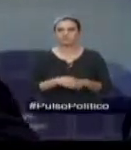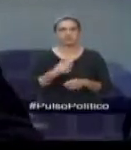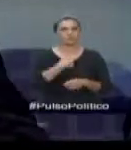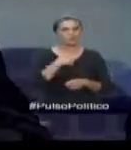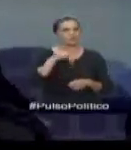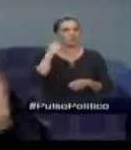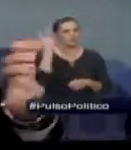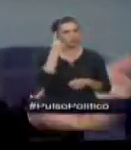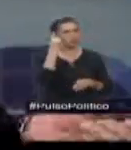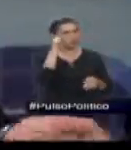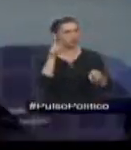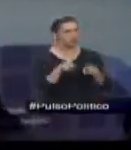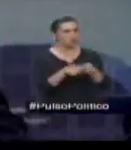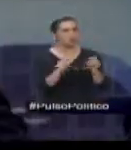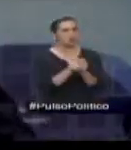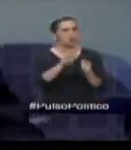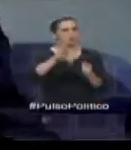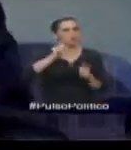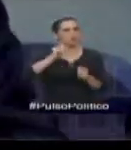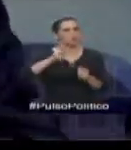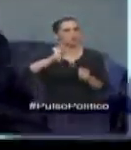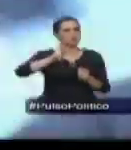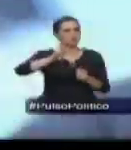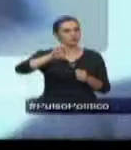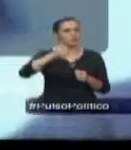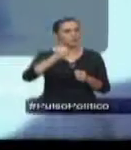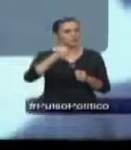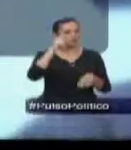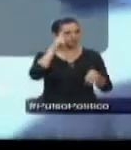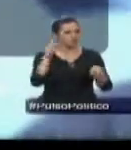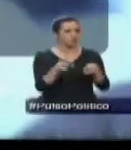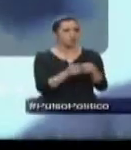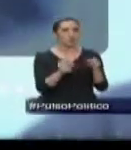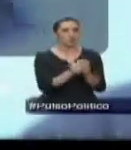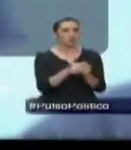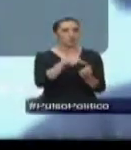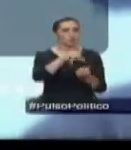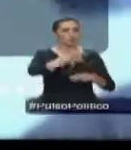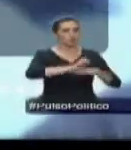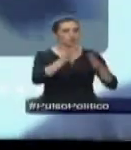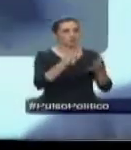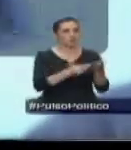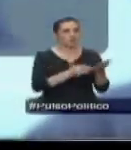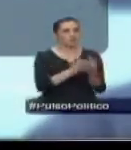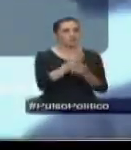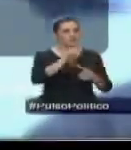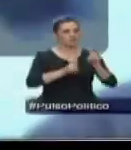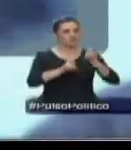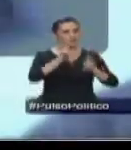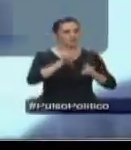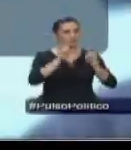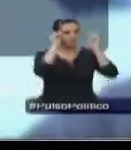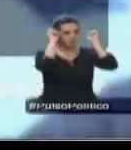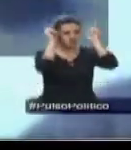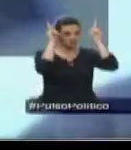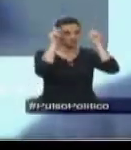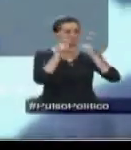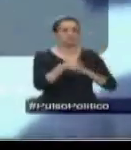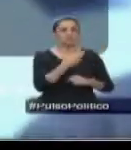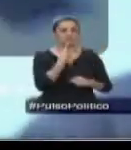no solamente coincido con luis fernando torres coincide con la gran mayoría de los ecuatorianos que a través de encuestas de opinión han